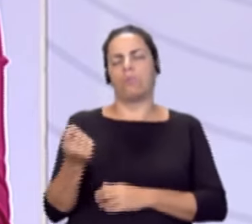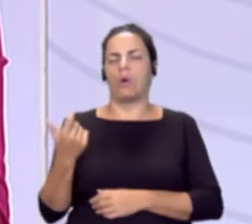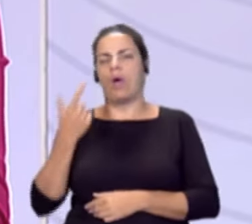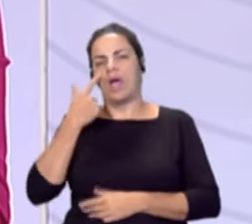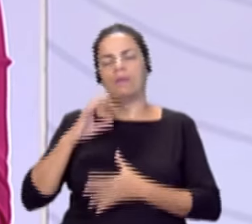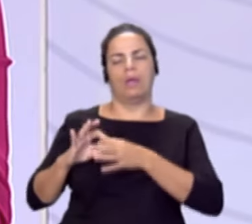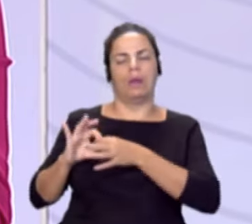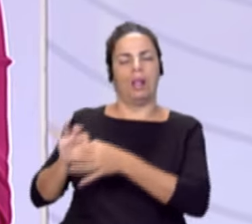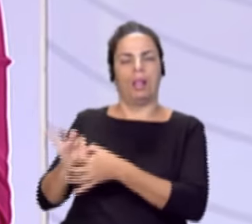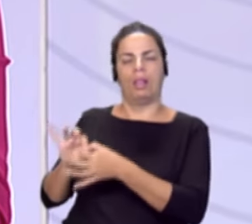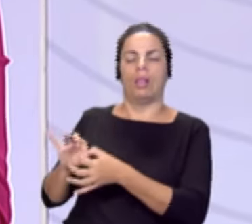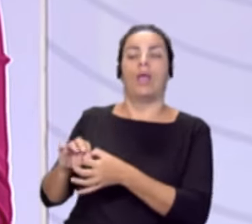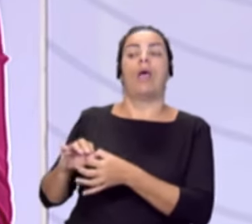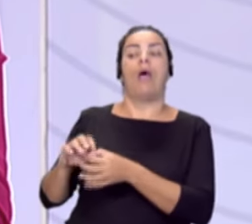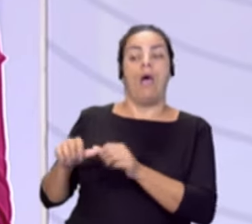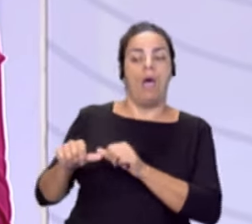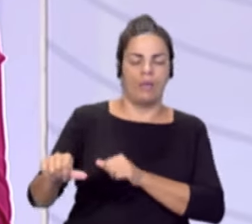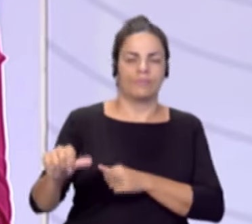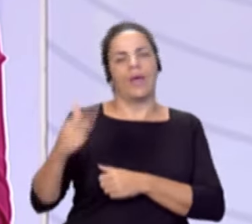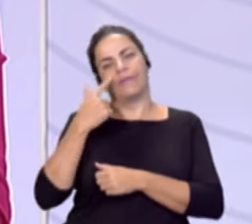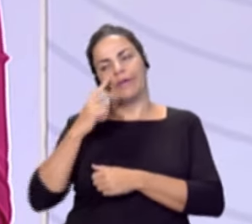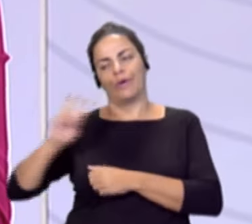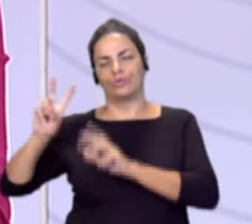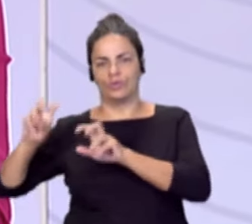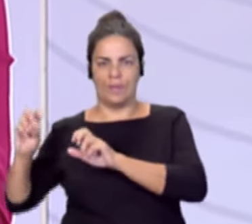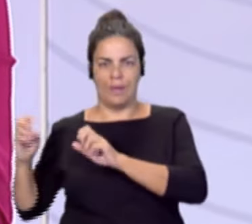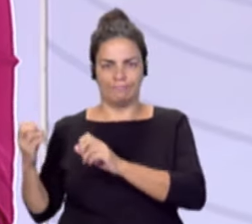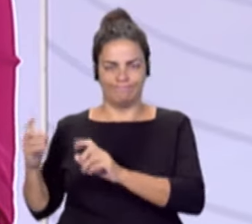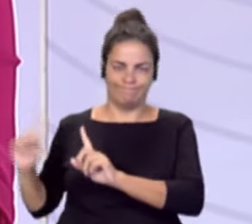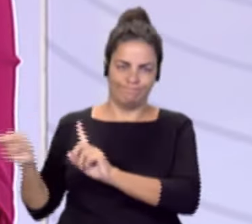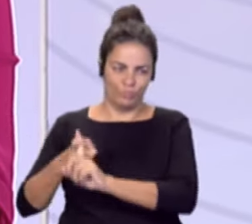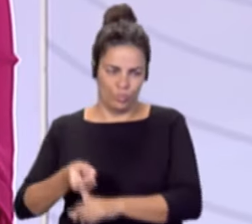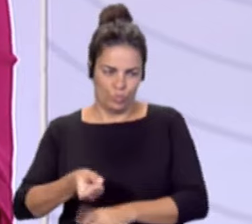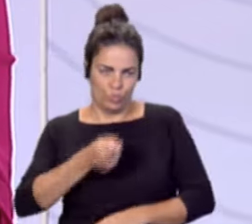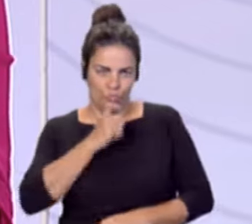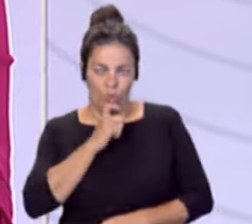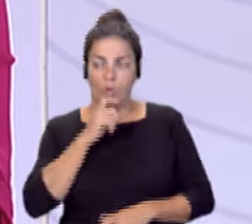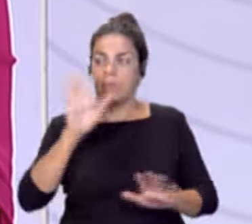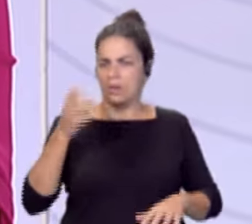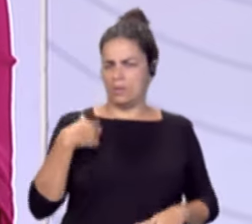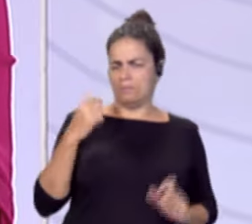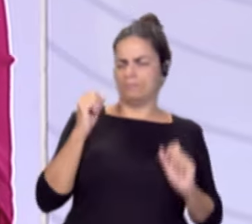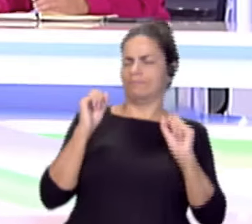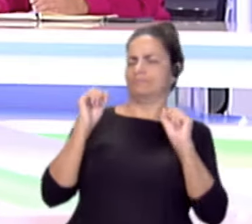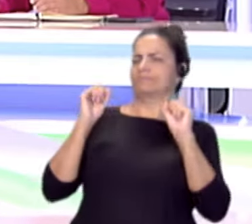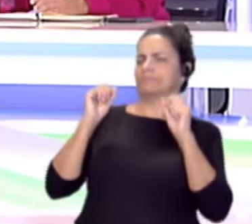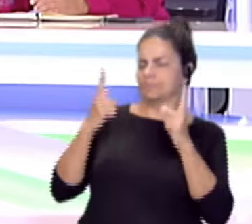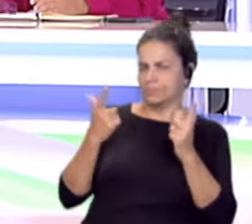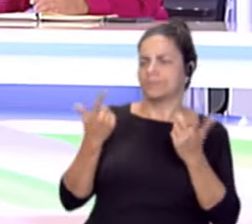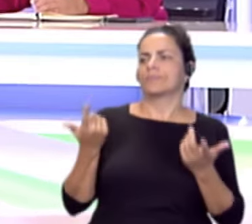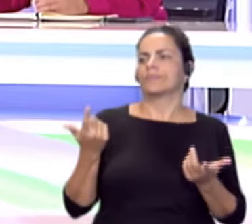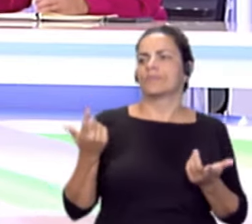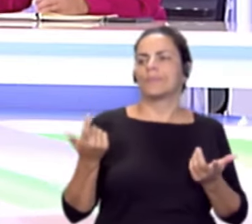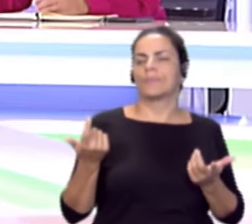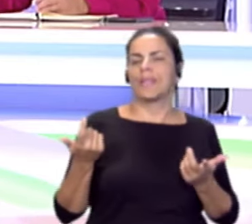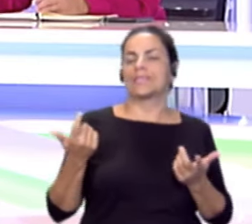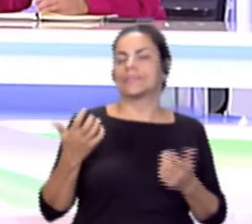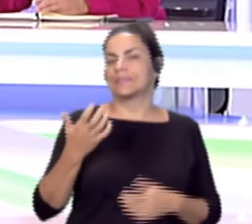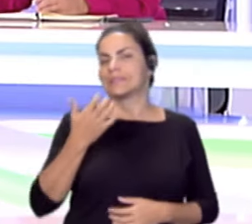ver cómo abordamos este otro aspecto. Lo que pasa es que lo que sí yo me doy cuenta es que los puentes que se